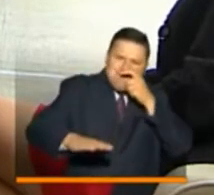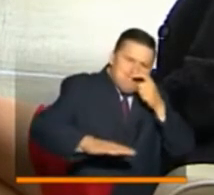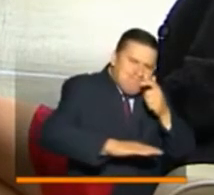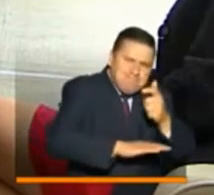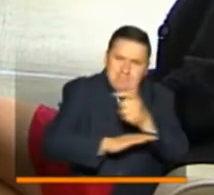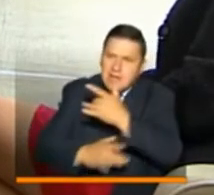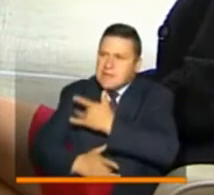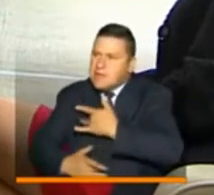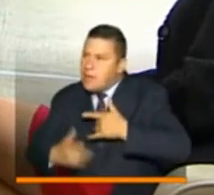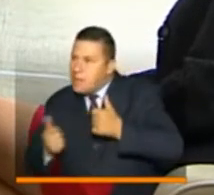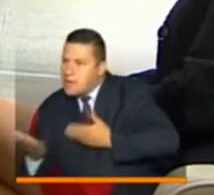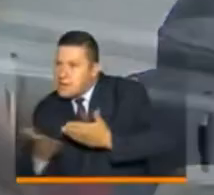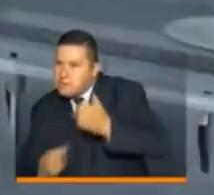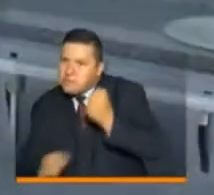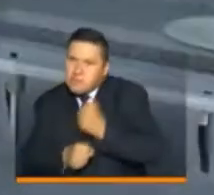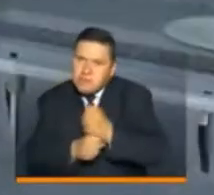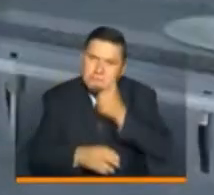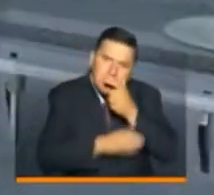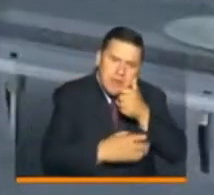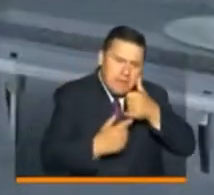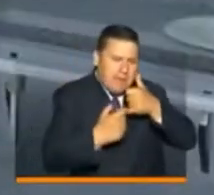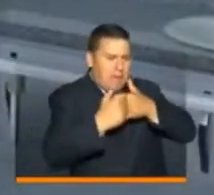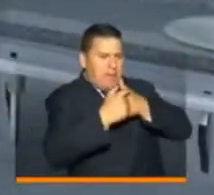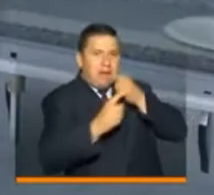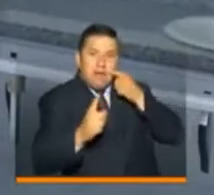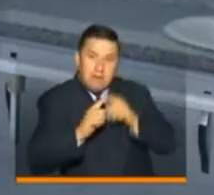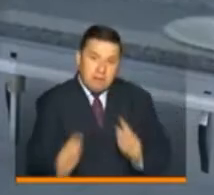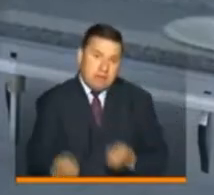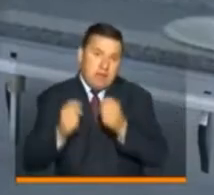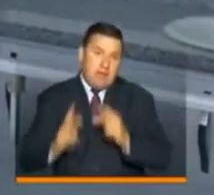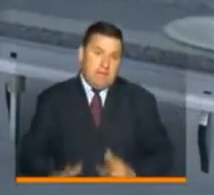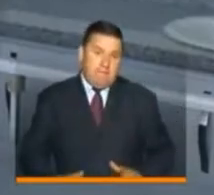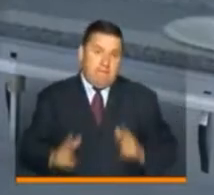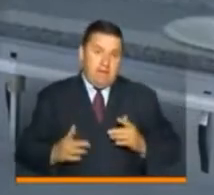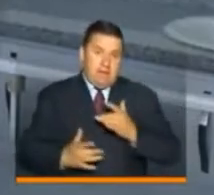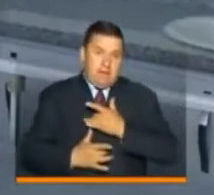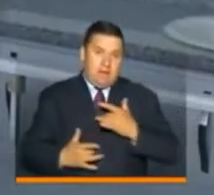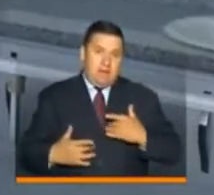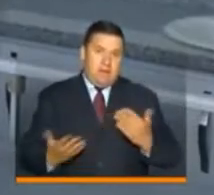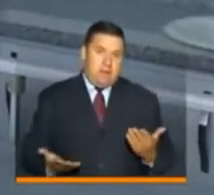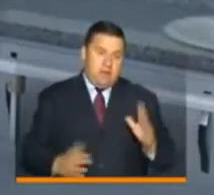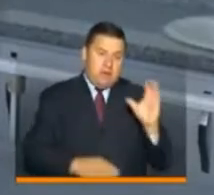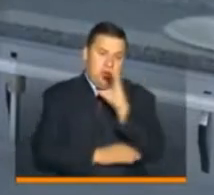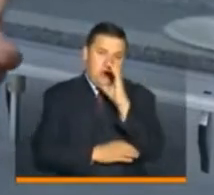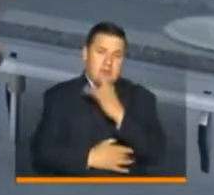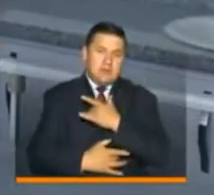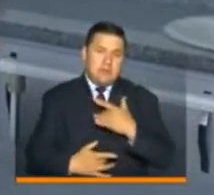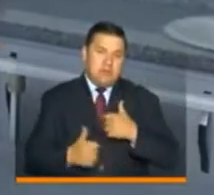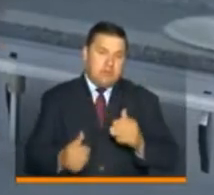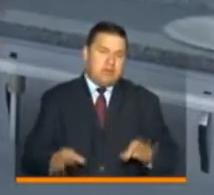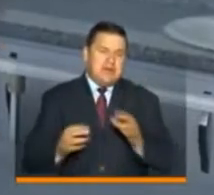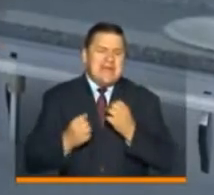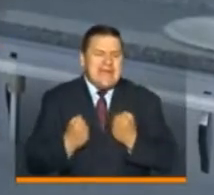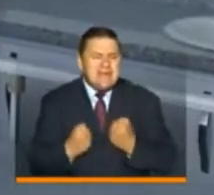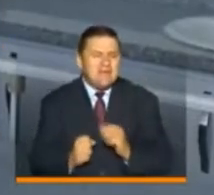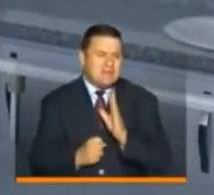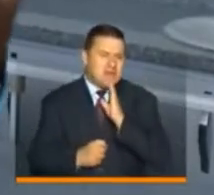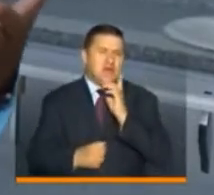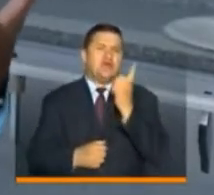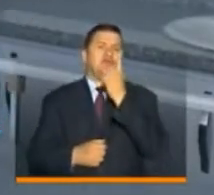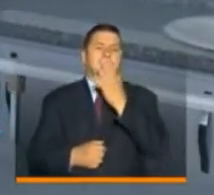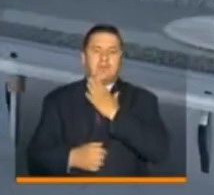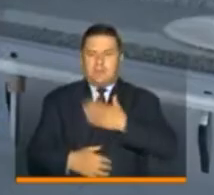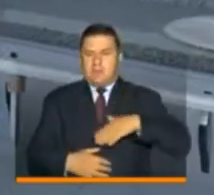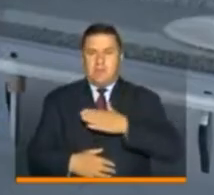del sector salud para que trabajen por la vida y por la salud de todos los colombianos. Esto ha sido un esfuerzo no